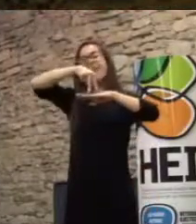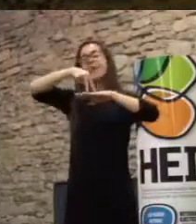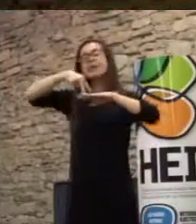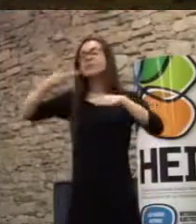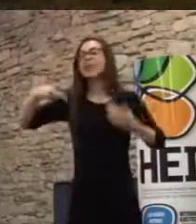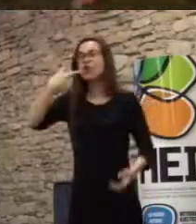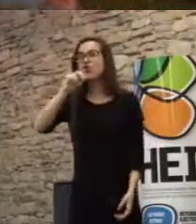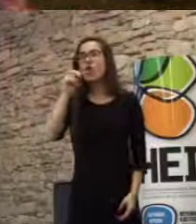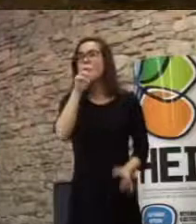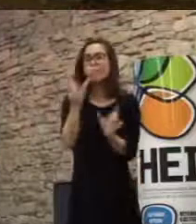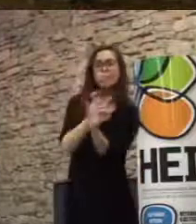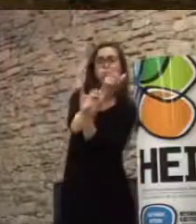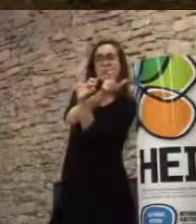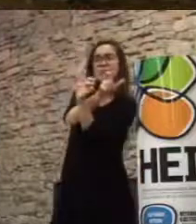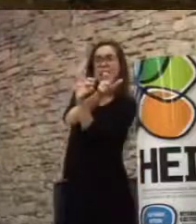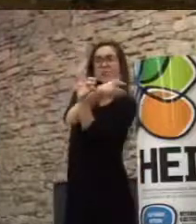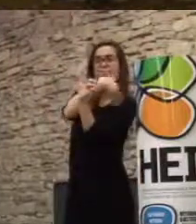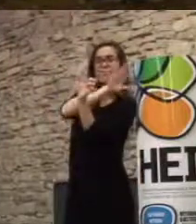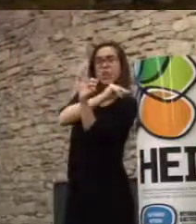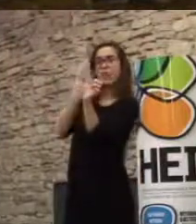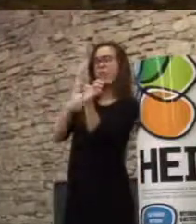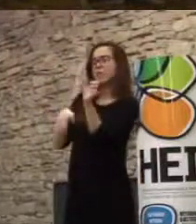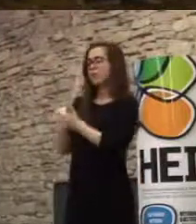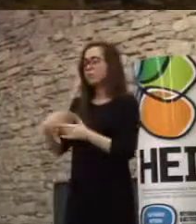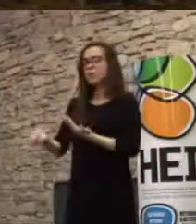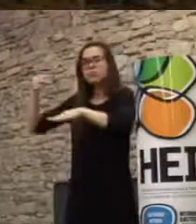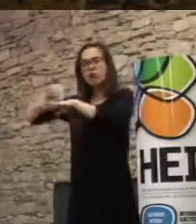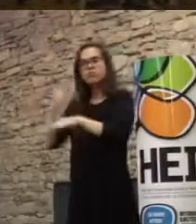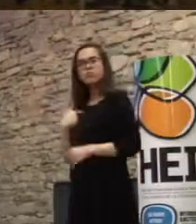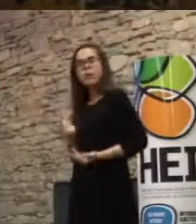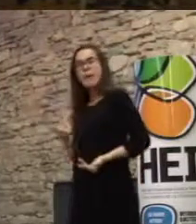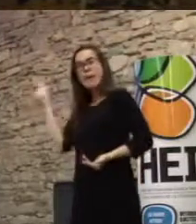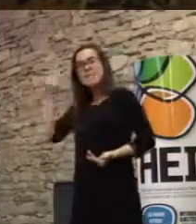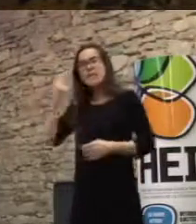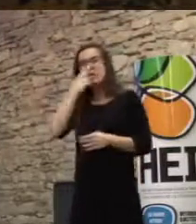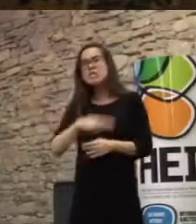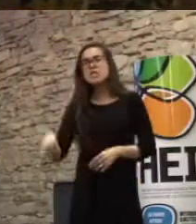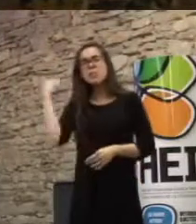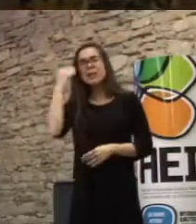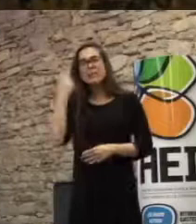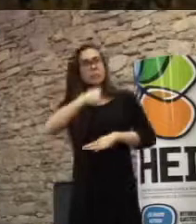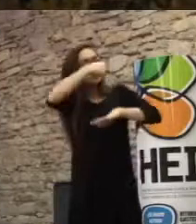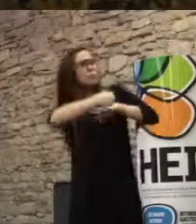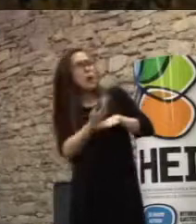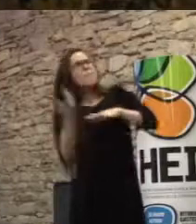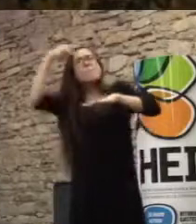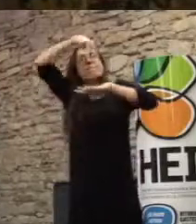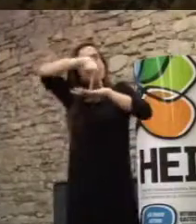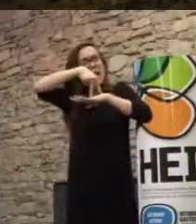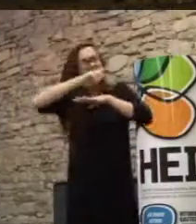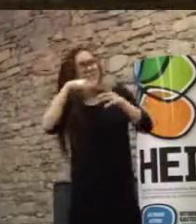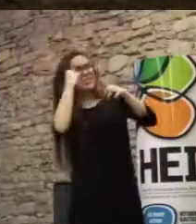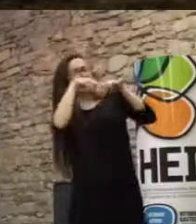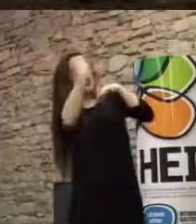acoge y hace exactamente lo que le has dicho y coges tu y castigas hay un problema que no hay un problema